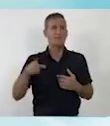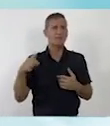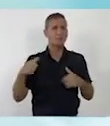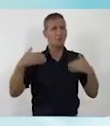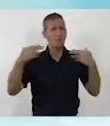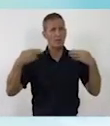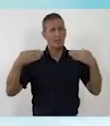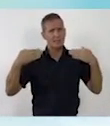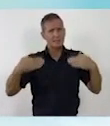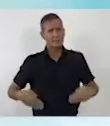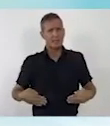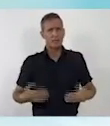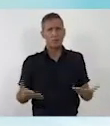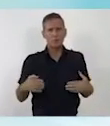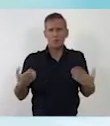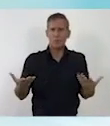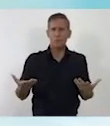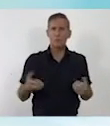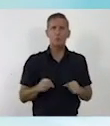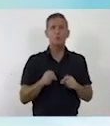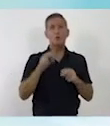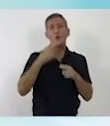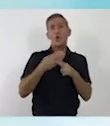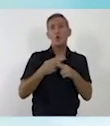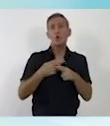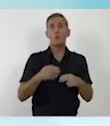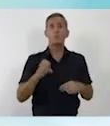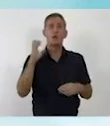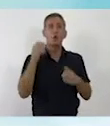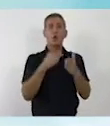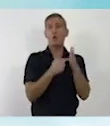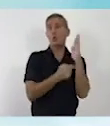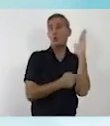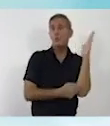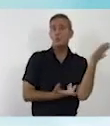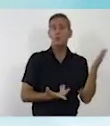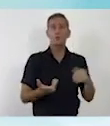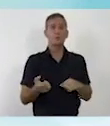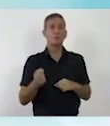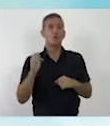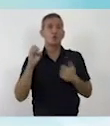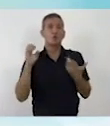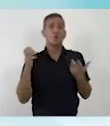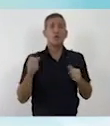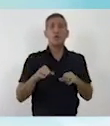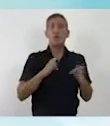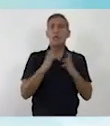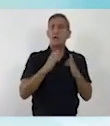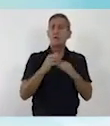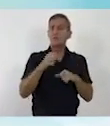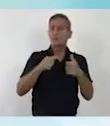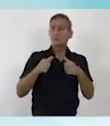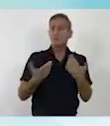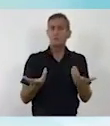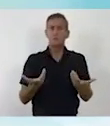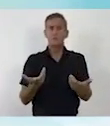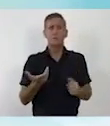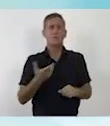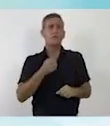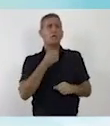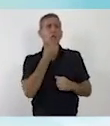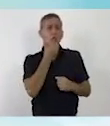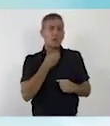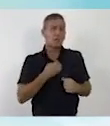salud. Nombrar los compuestos orgánicos que están representados, la composición cualitativa, la función química y qué daños